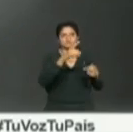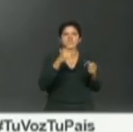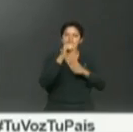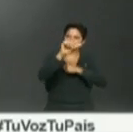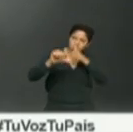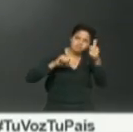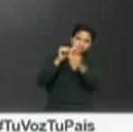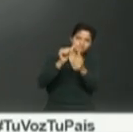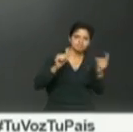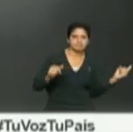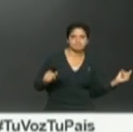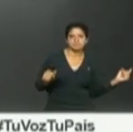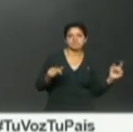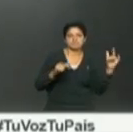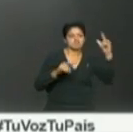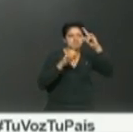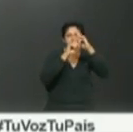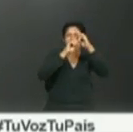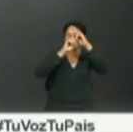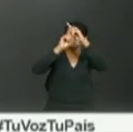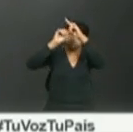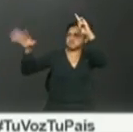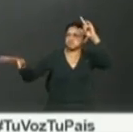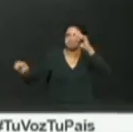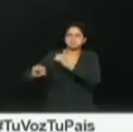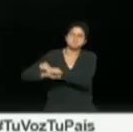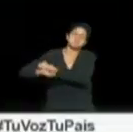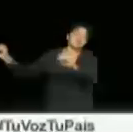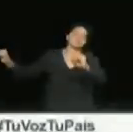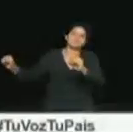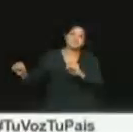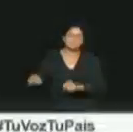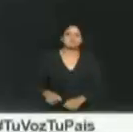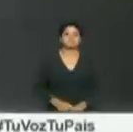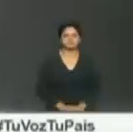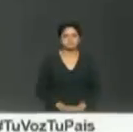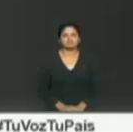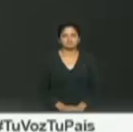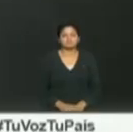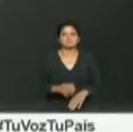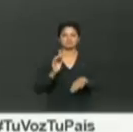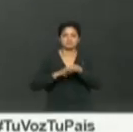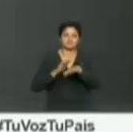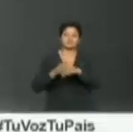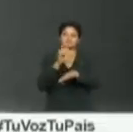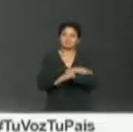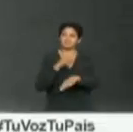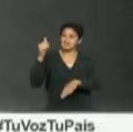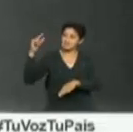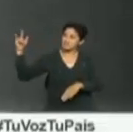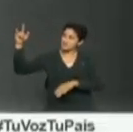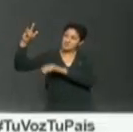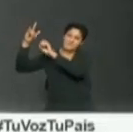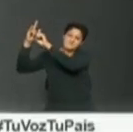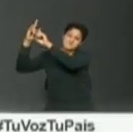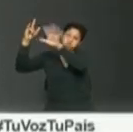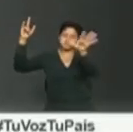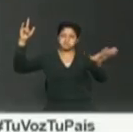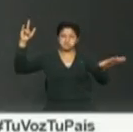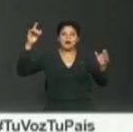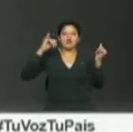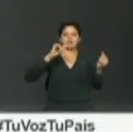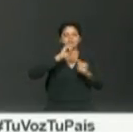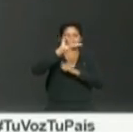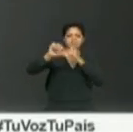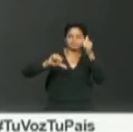Estados Unidos bombardea 3 radares de los rebeldes hutíes en el Yemen en respuesta a 2 incidentes esta semana. El Departamento de Estado ha